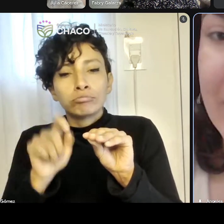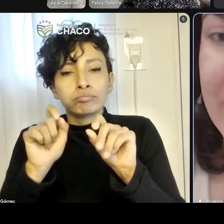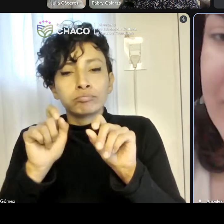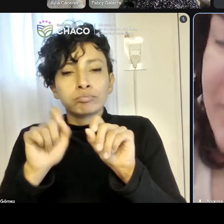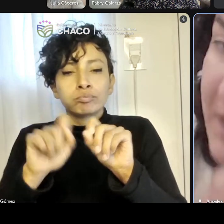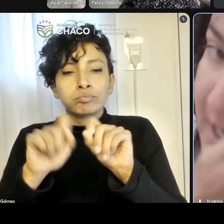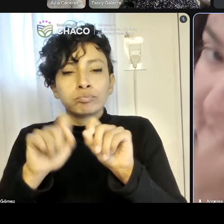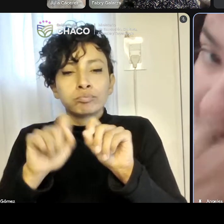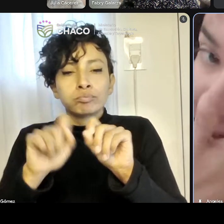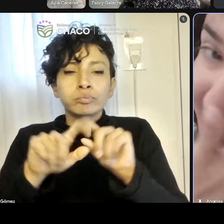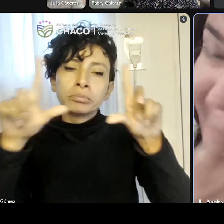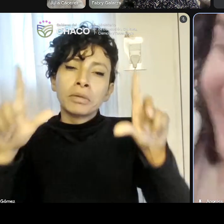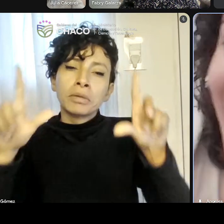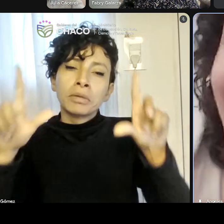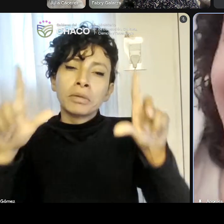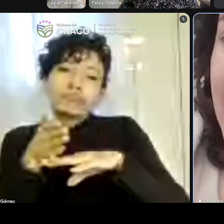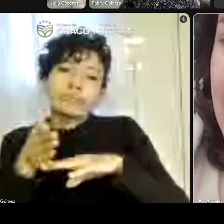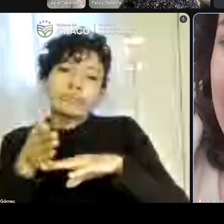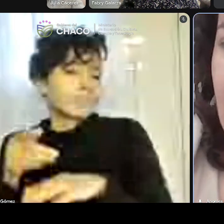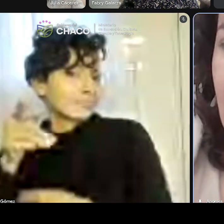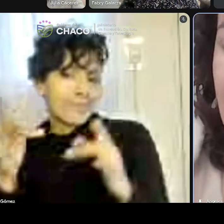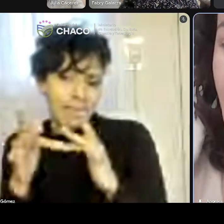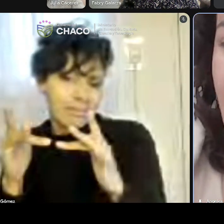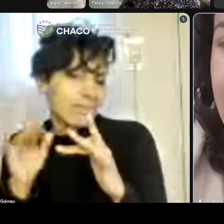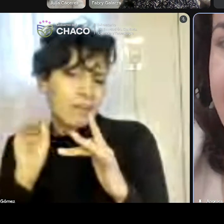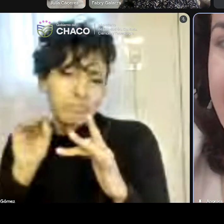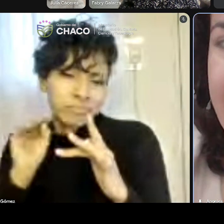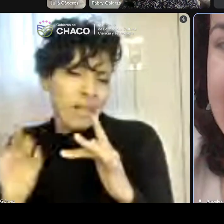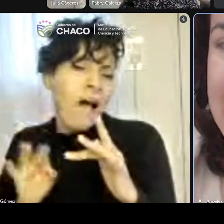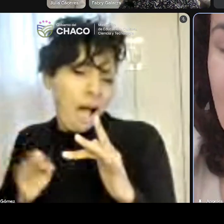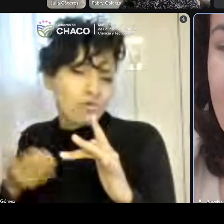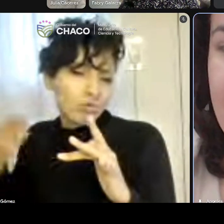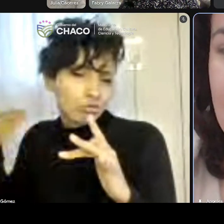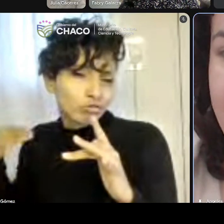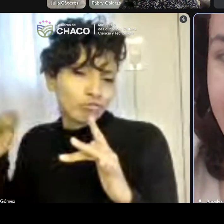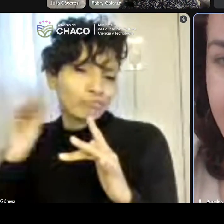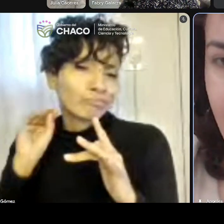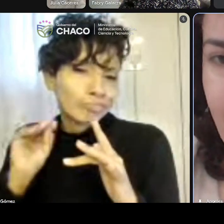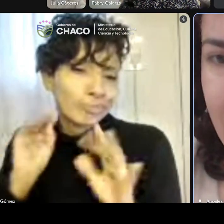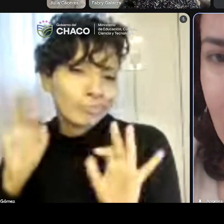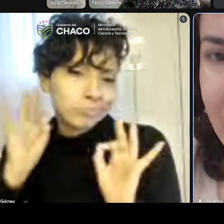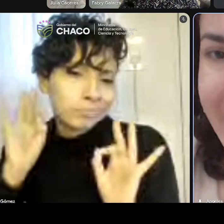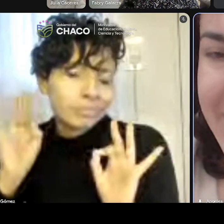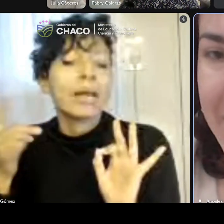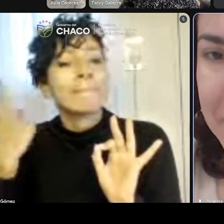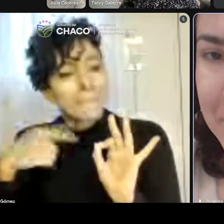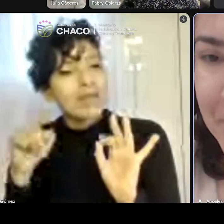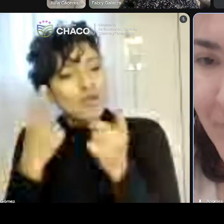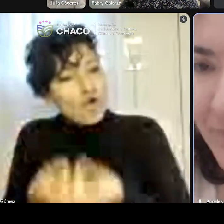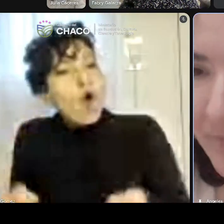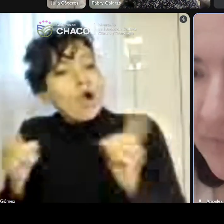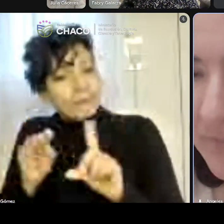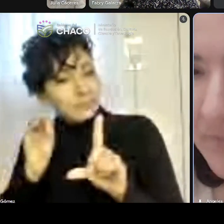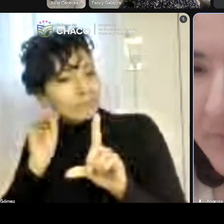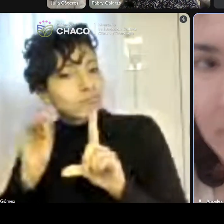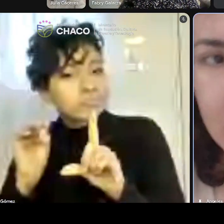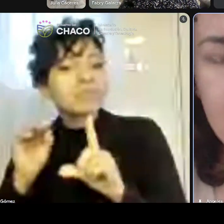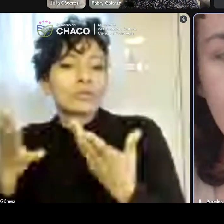están en la red, pero vamos a refrescar ese contenido para que lo puedan utilizar.